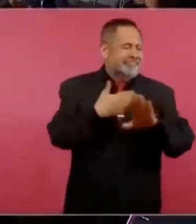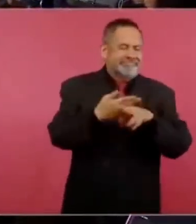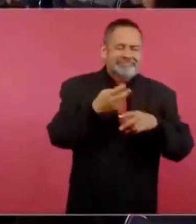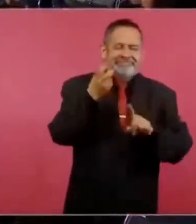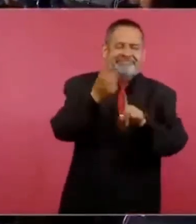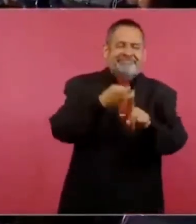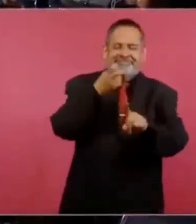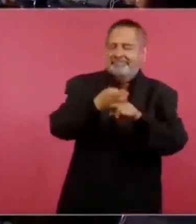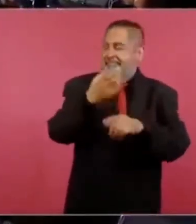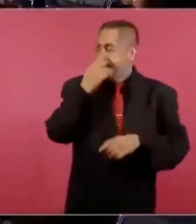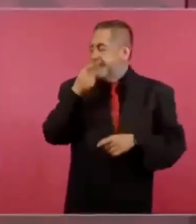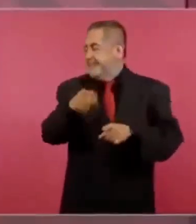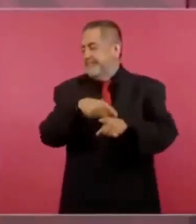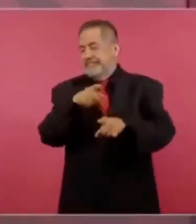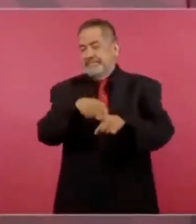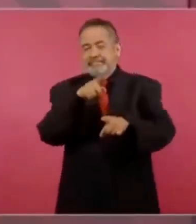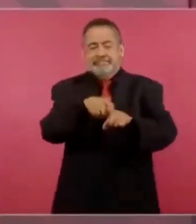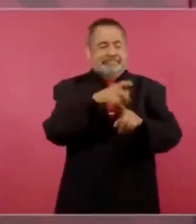cachetadas.